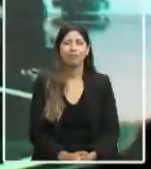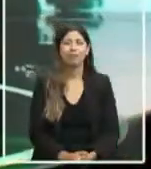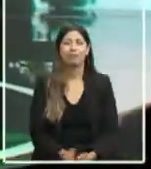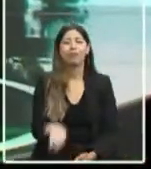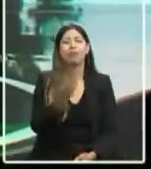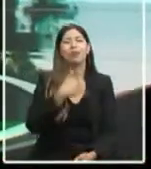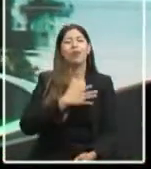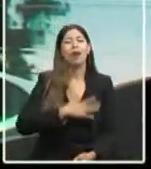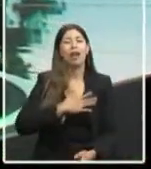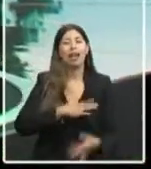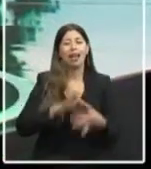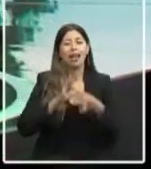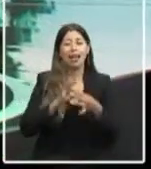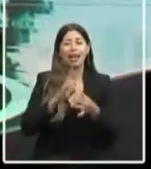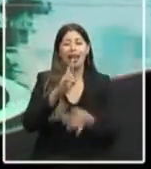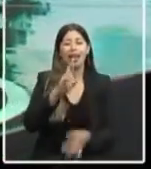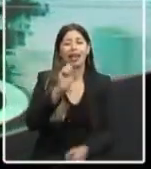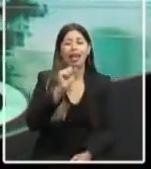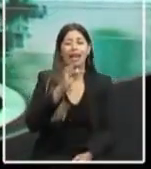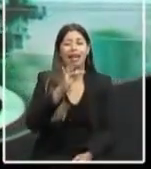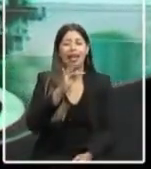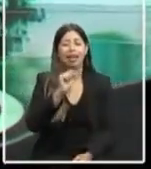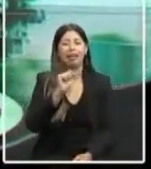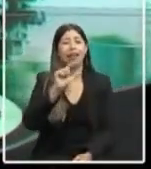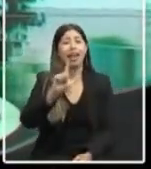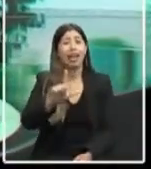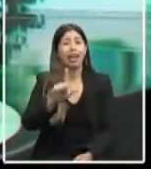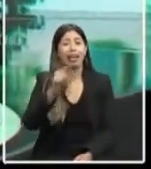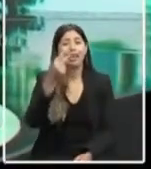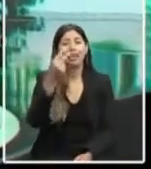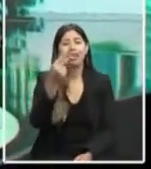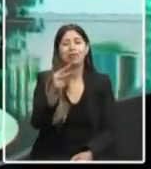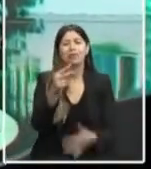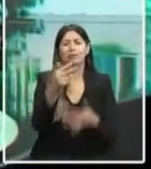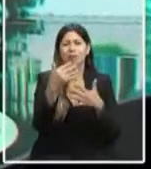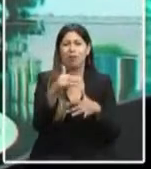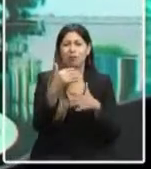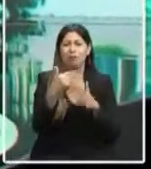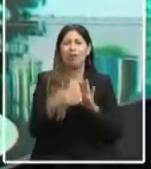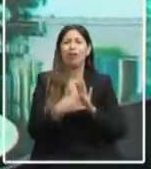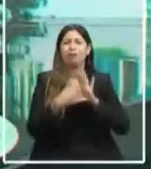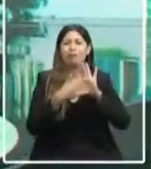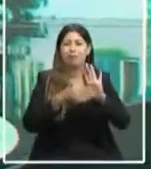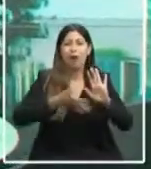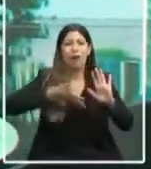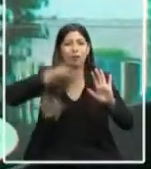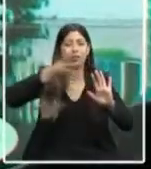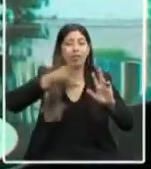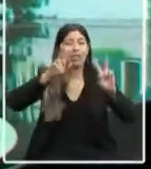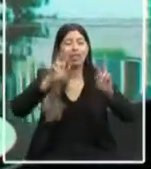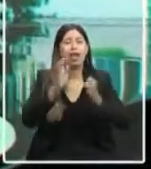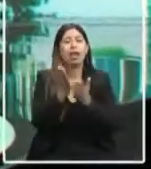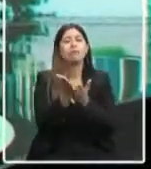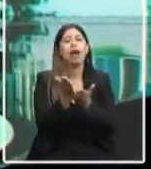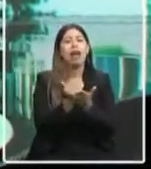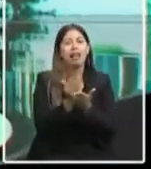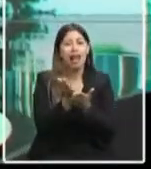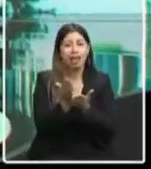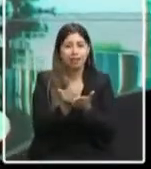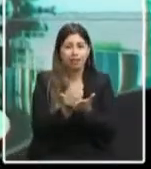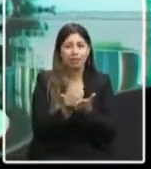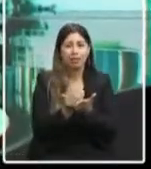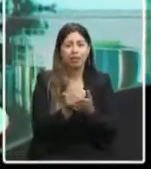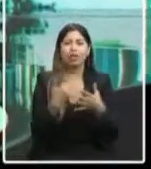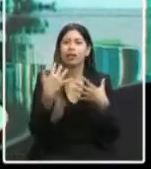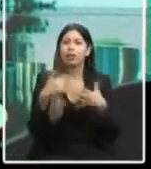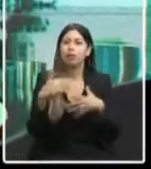Queremos agradecer a Rafael por esa considerable e importante también exposición sobre la planificación. Cuán relevante